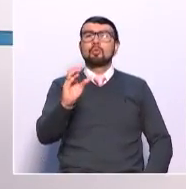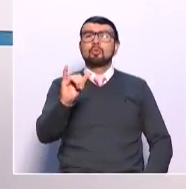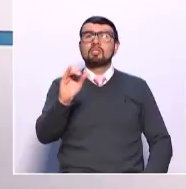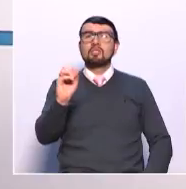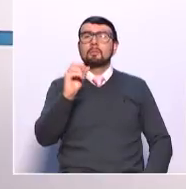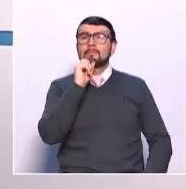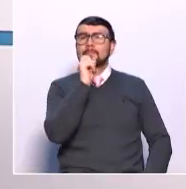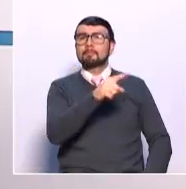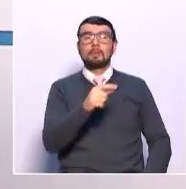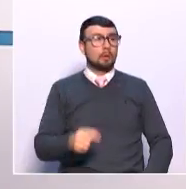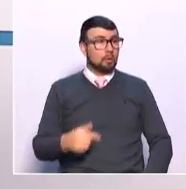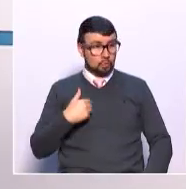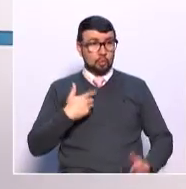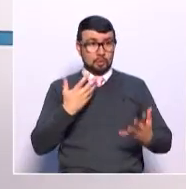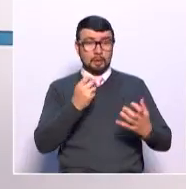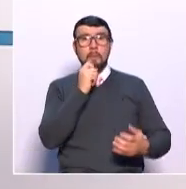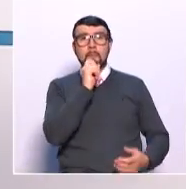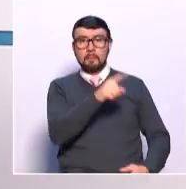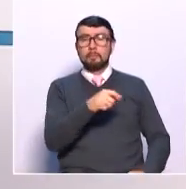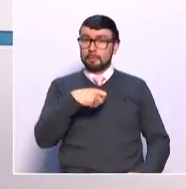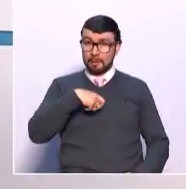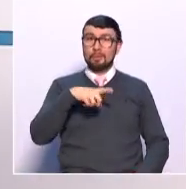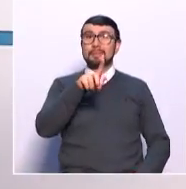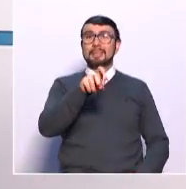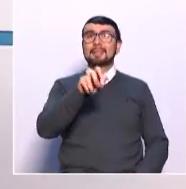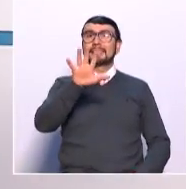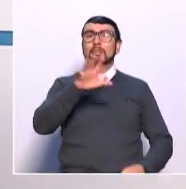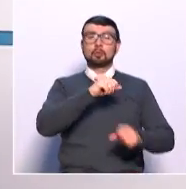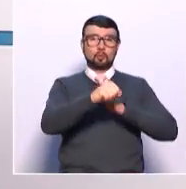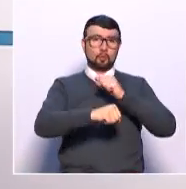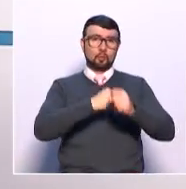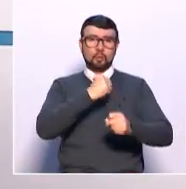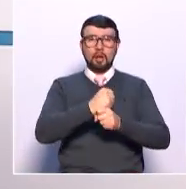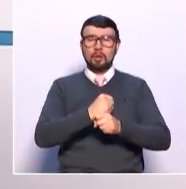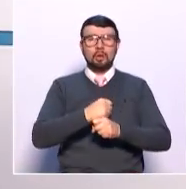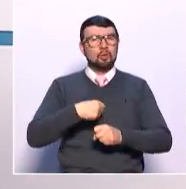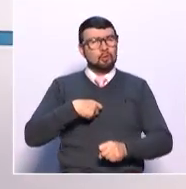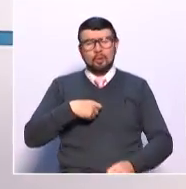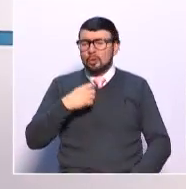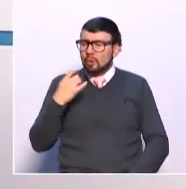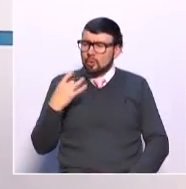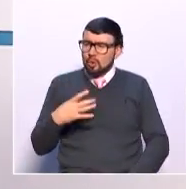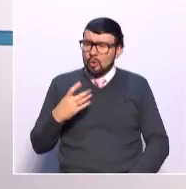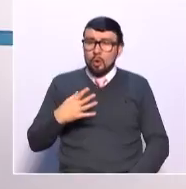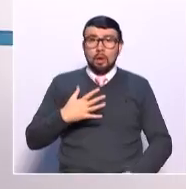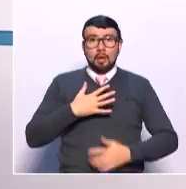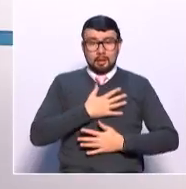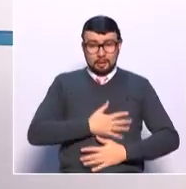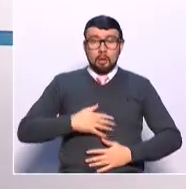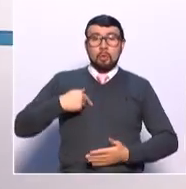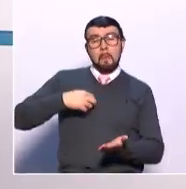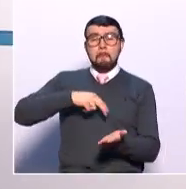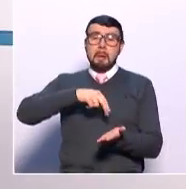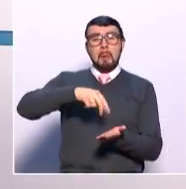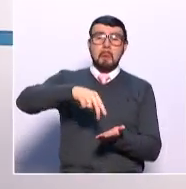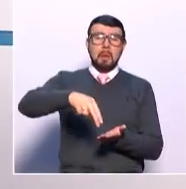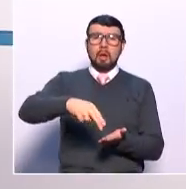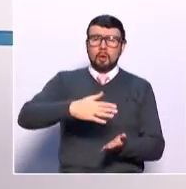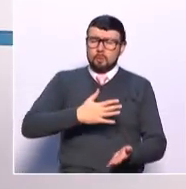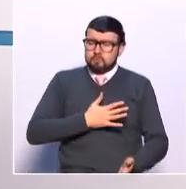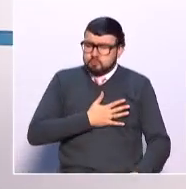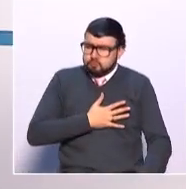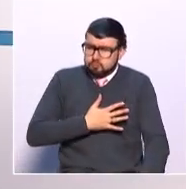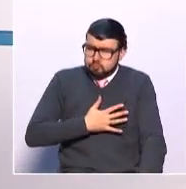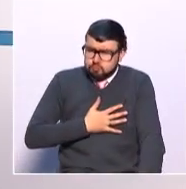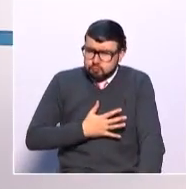quiero preguntarle algo tengo 65 años y me da un dolor en la mitad del pecho cuando camino me oprime el pecho y